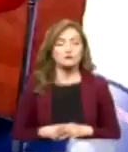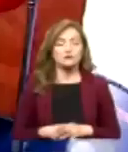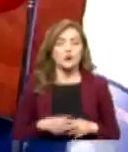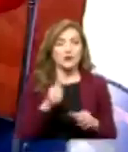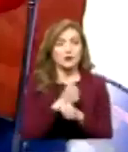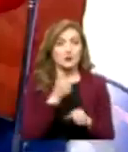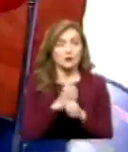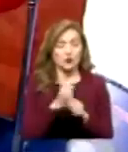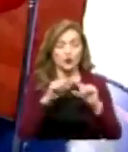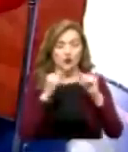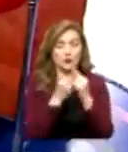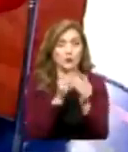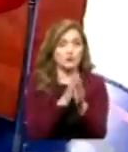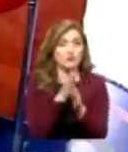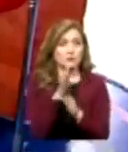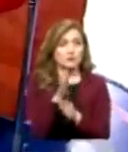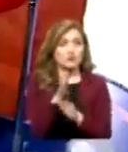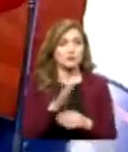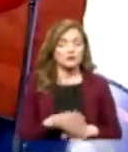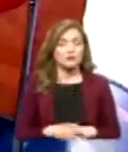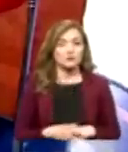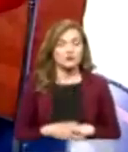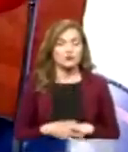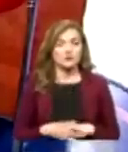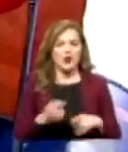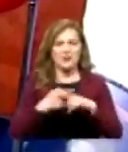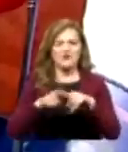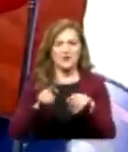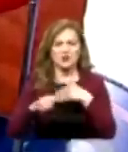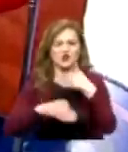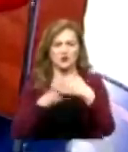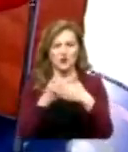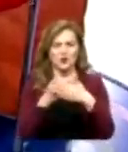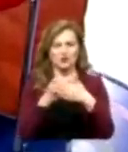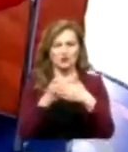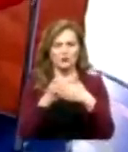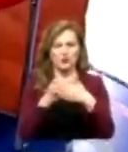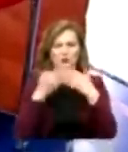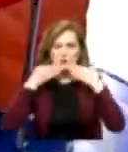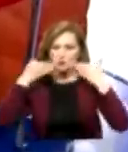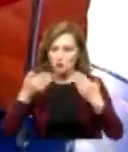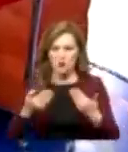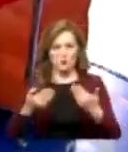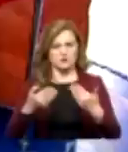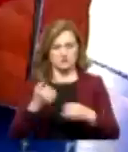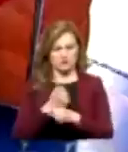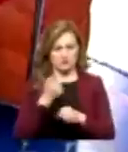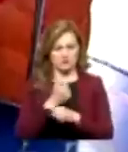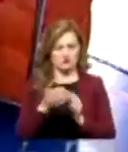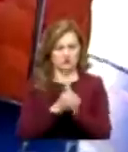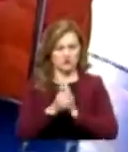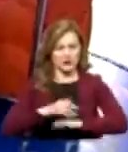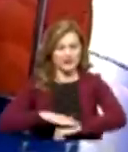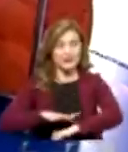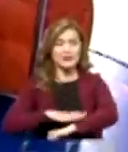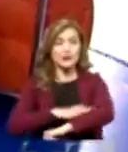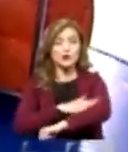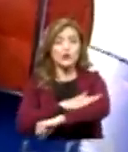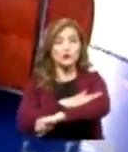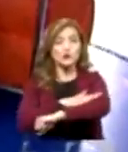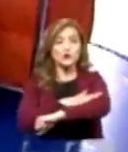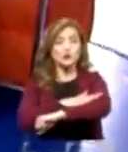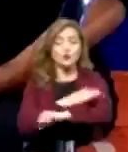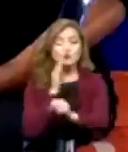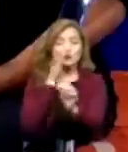unidades especializadas es que no haya esta diferencia y que todos sean buenos, que todos sean sensibilizados, que todos tengan